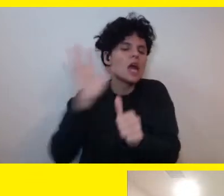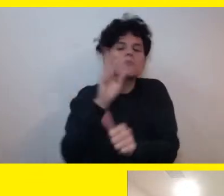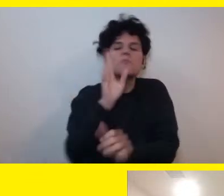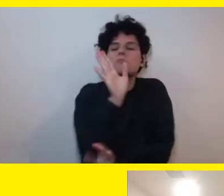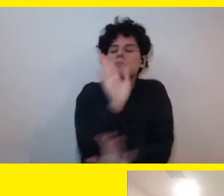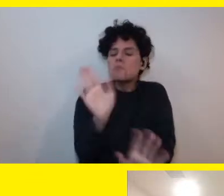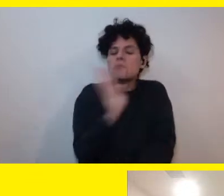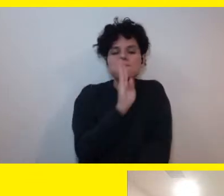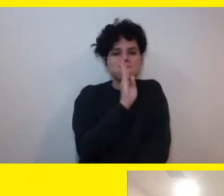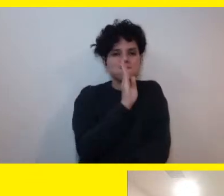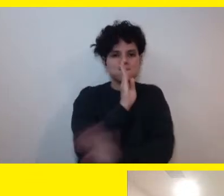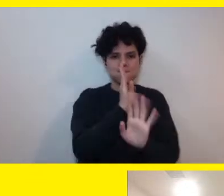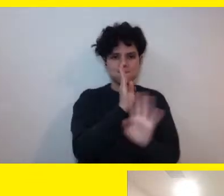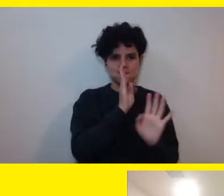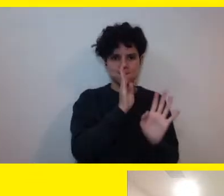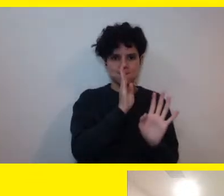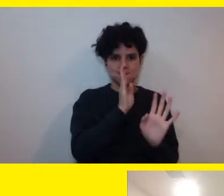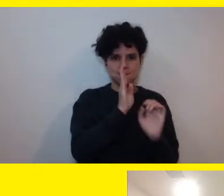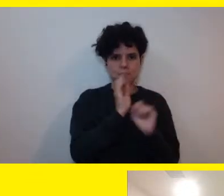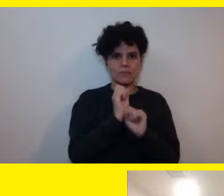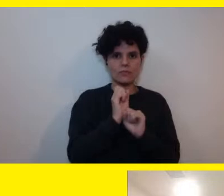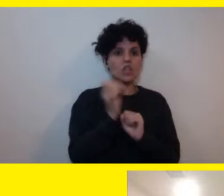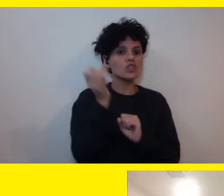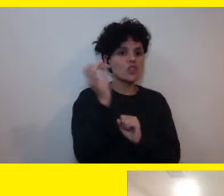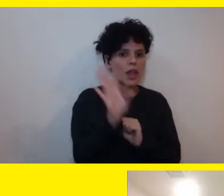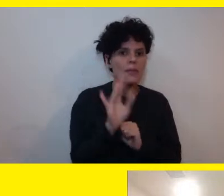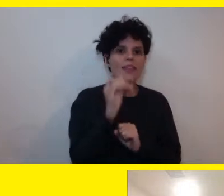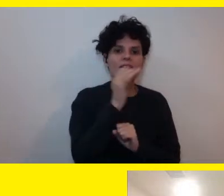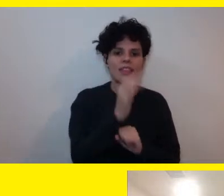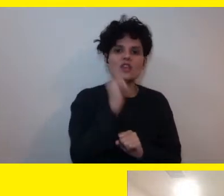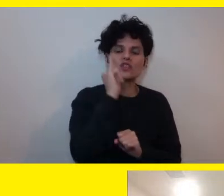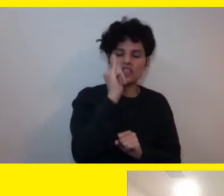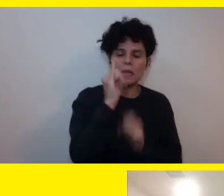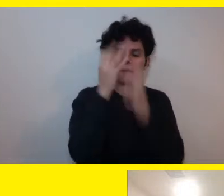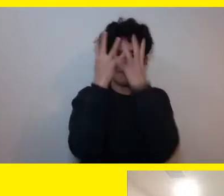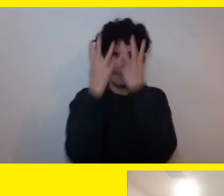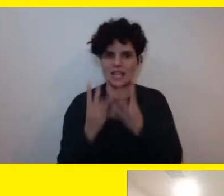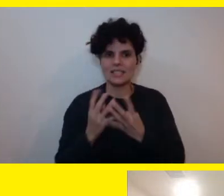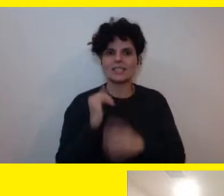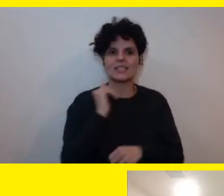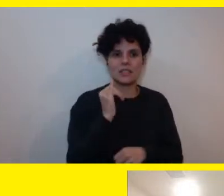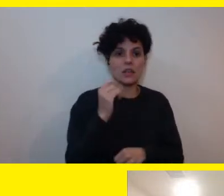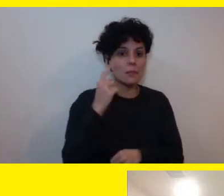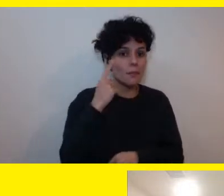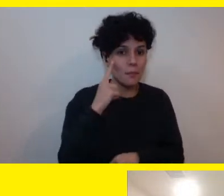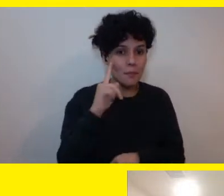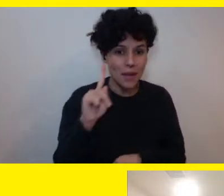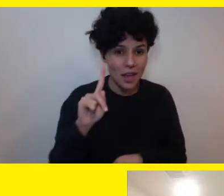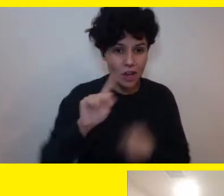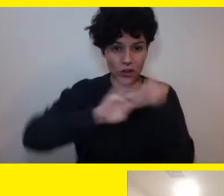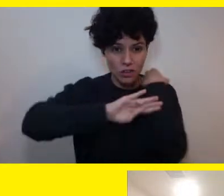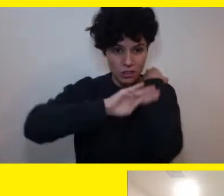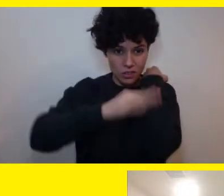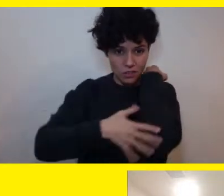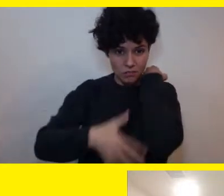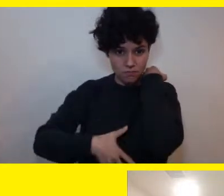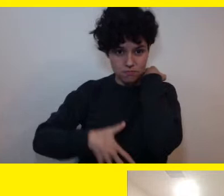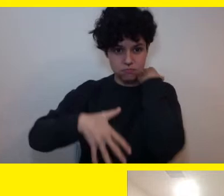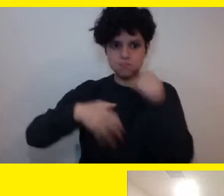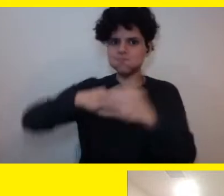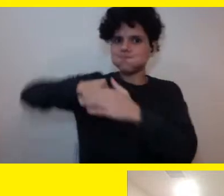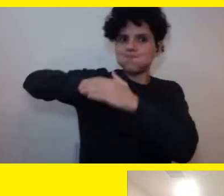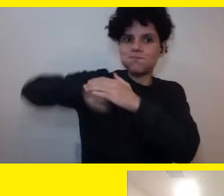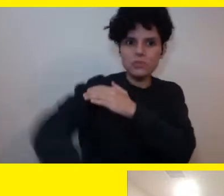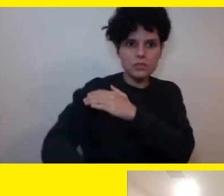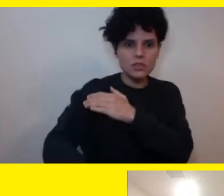mencionaron, simplemente probaron que habían estado presas. Esa fue una práctica deliberada, una práctica eugenésica. De la